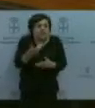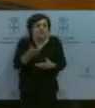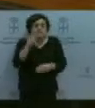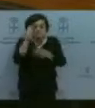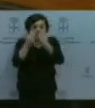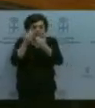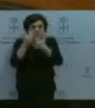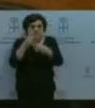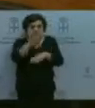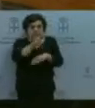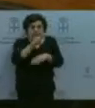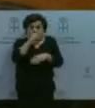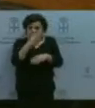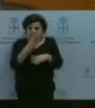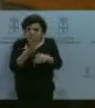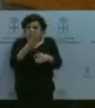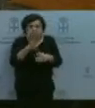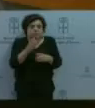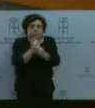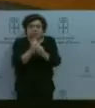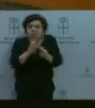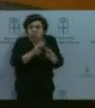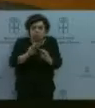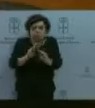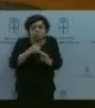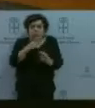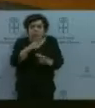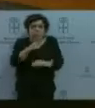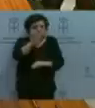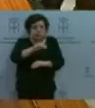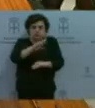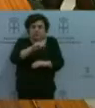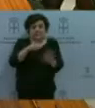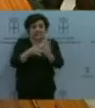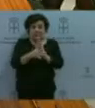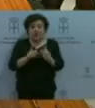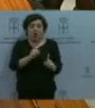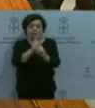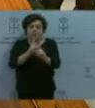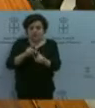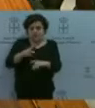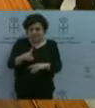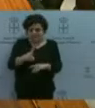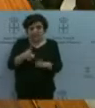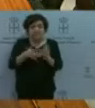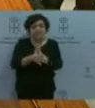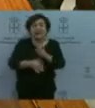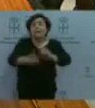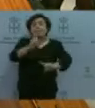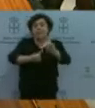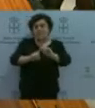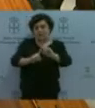está planteando, pues alega un derecho y hay un conflicto de derechos. Ese es el problema jurídico que esta enmienda no